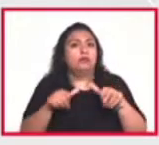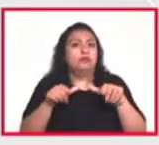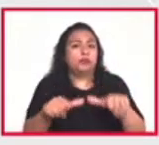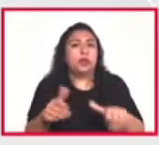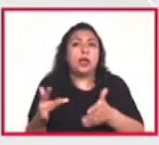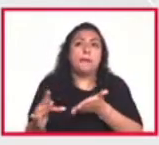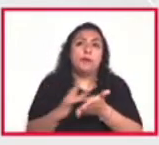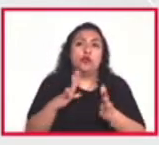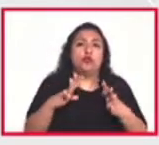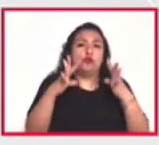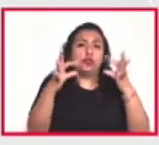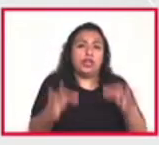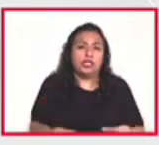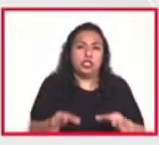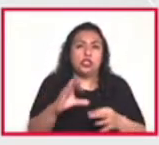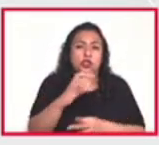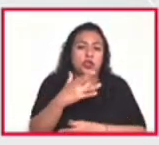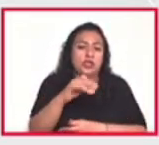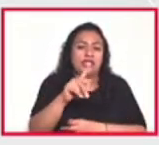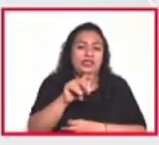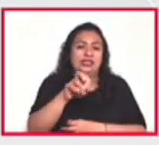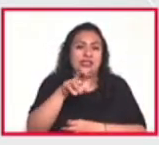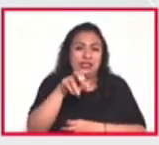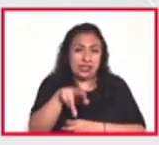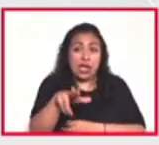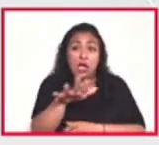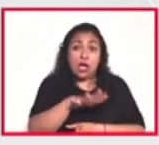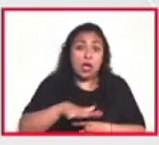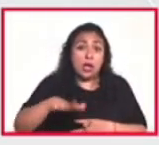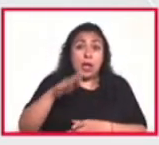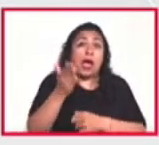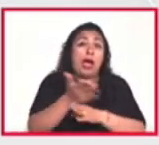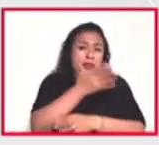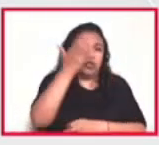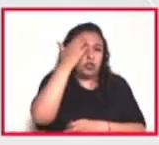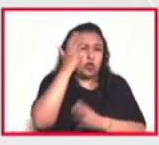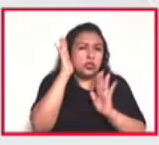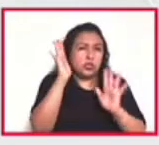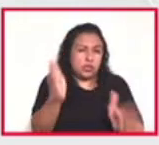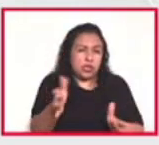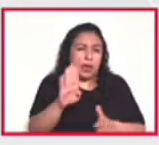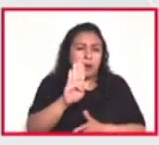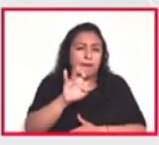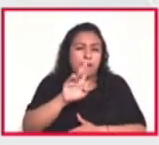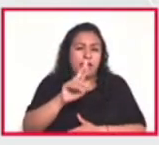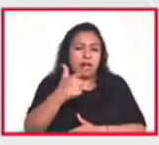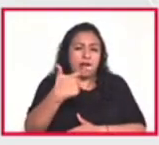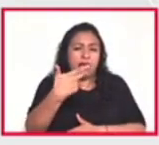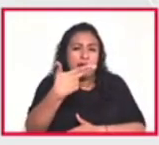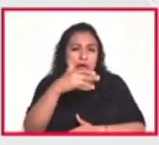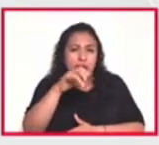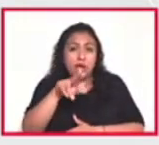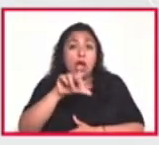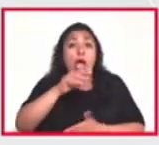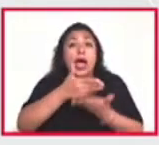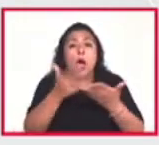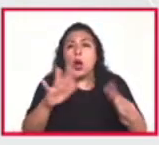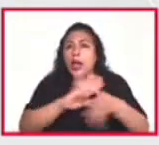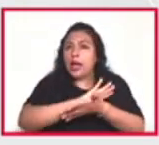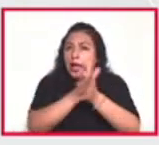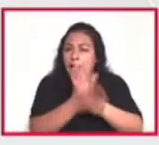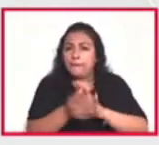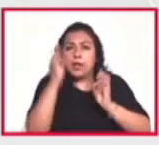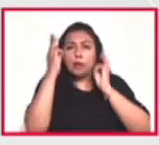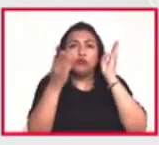de Coleccionistas de Arte Christian Boros? El espacio mundialmente conocido Berghain se convierte en un museo temporal de arte